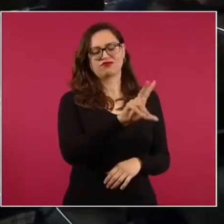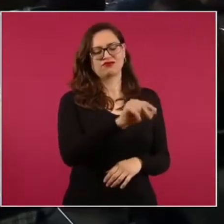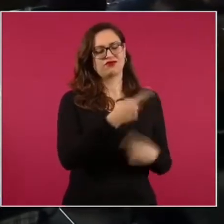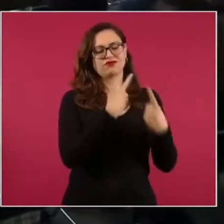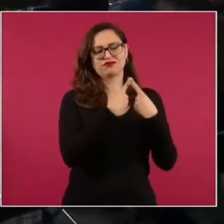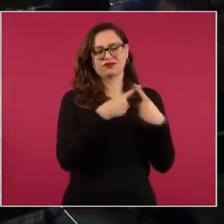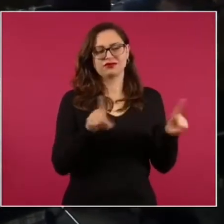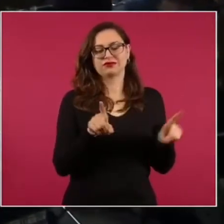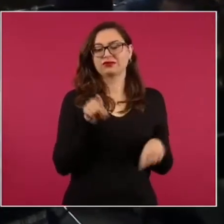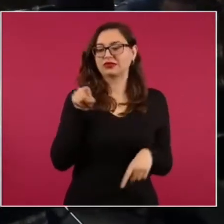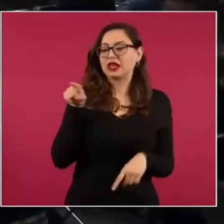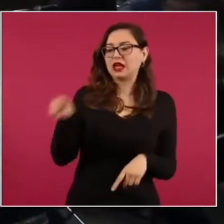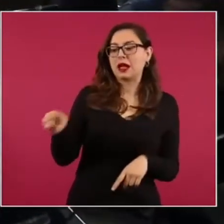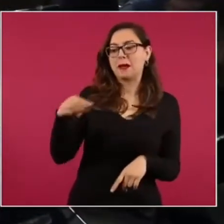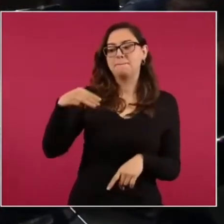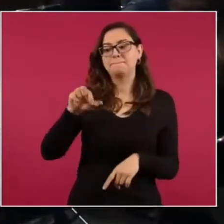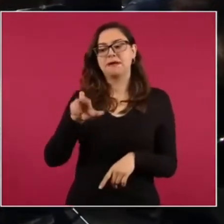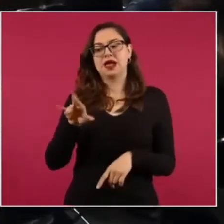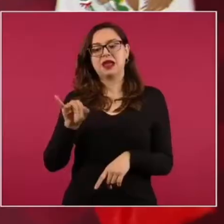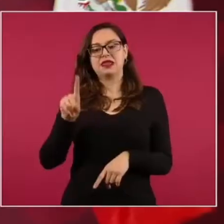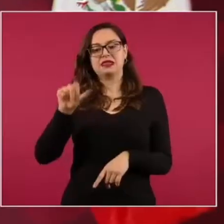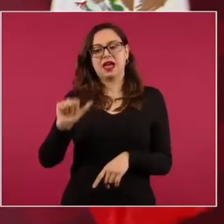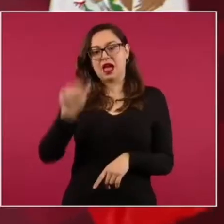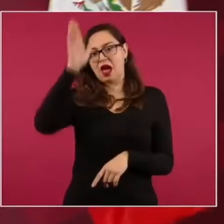la iniciativa Mérida estuvo